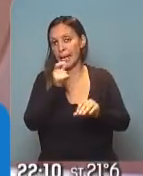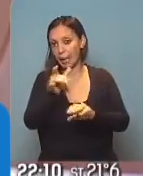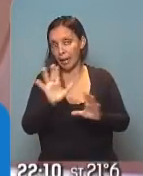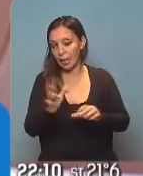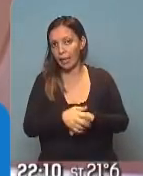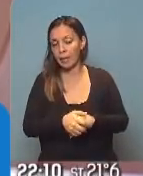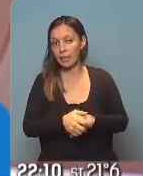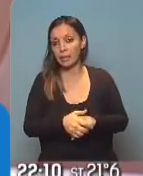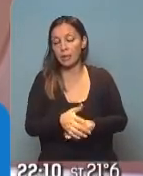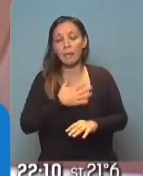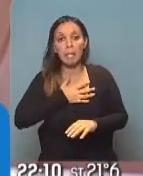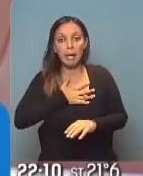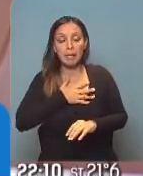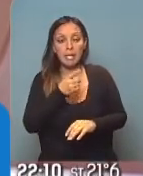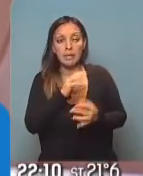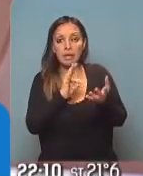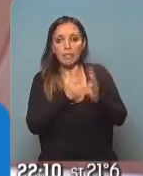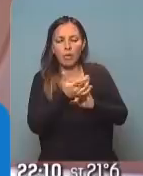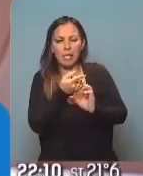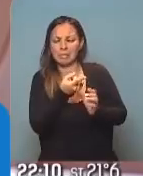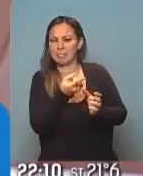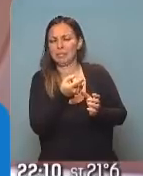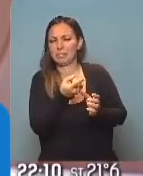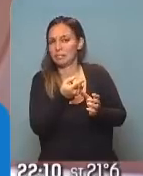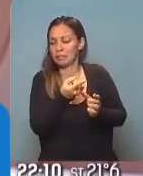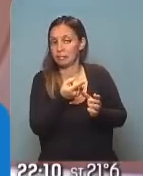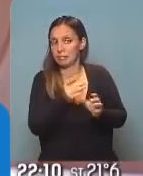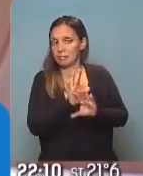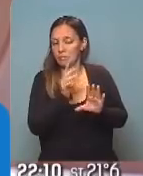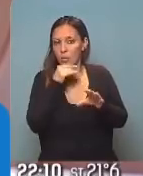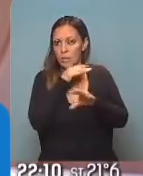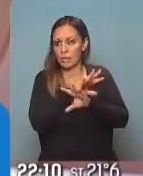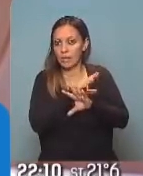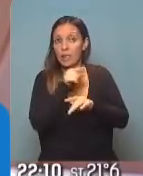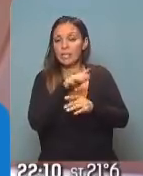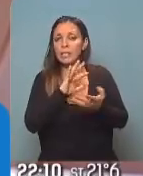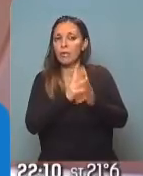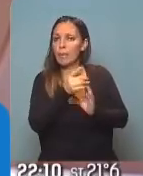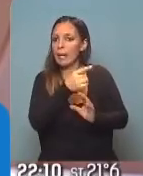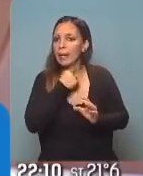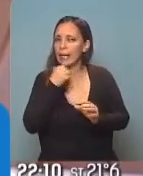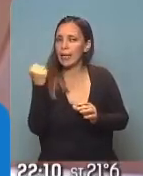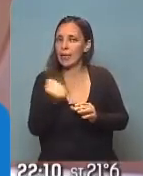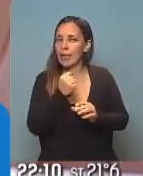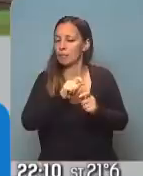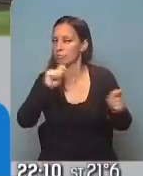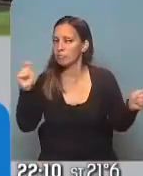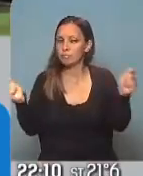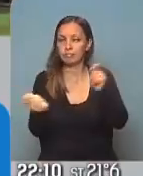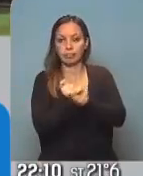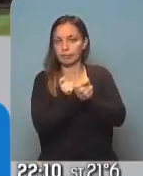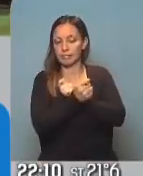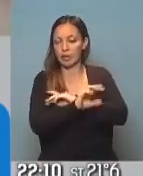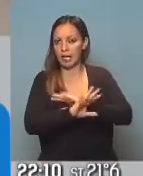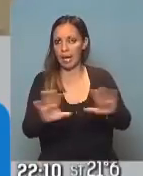inteligible lo que el hombre está tratando de transmitir, que es un giro ultra neoliberal claro en la figura de Paulo Guedes, que